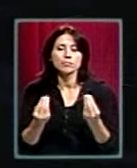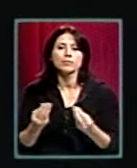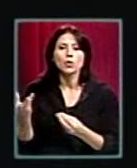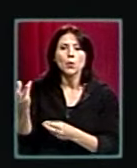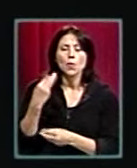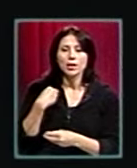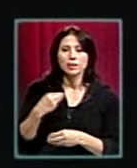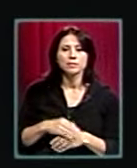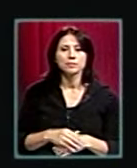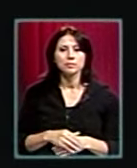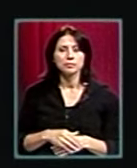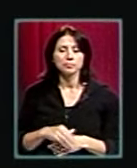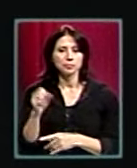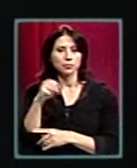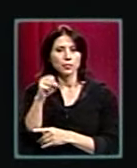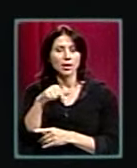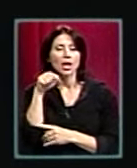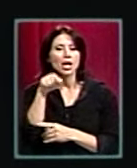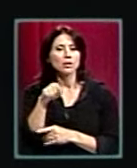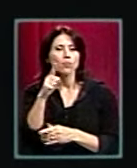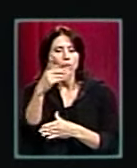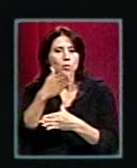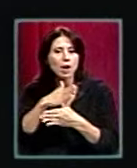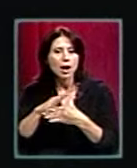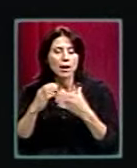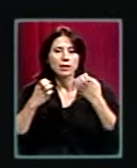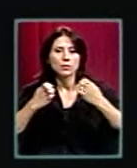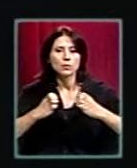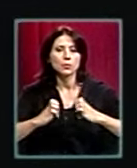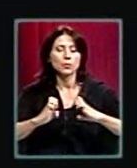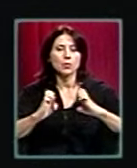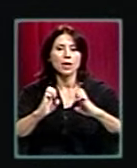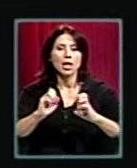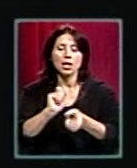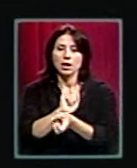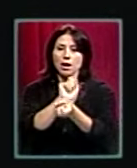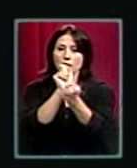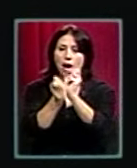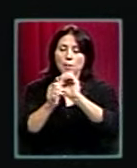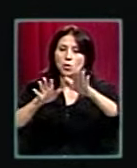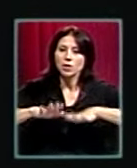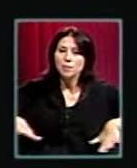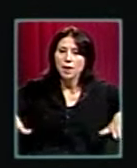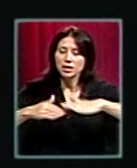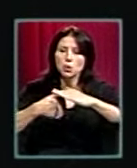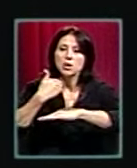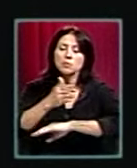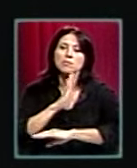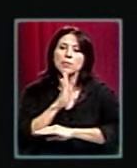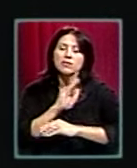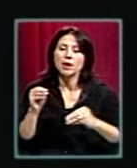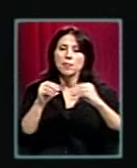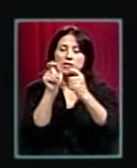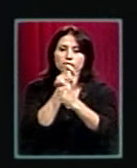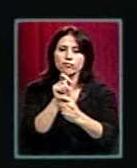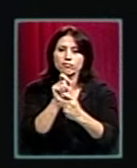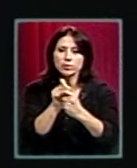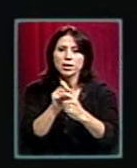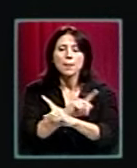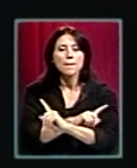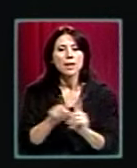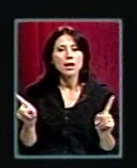Cuéntenos, por favor. Sí, esto forma parte de la estrategia de cambio climático que luego vamos a hablar en detalle,